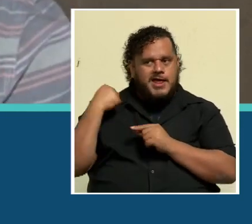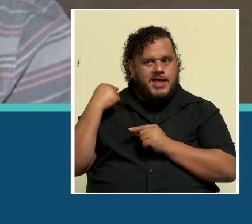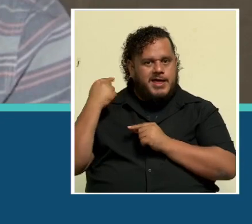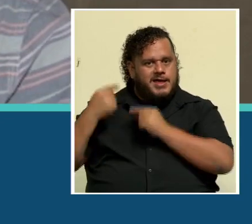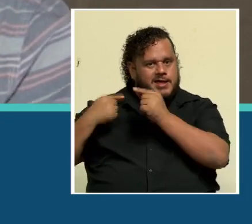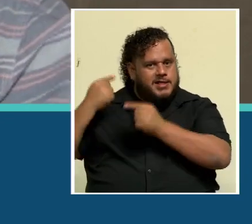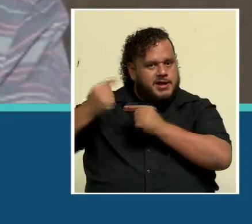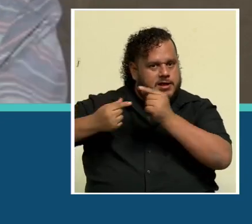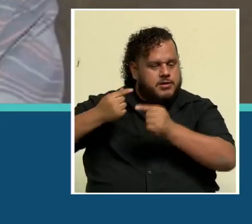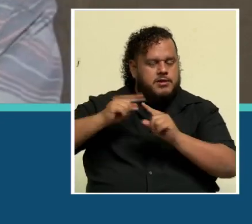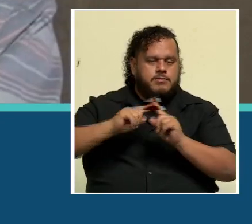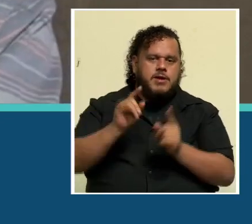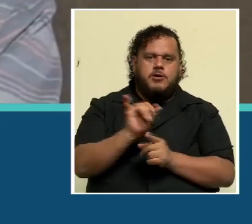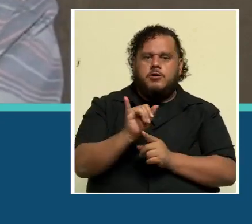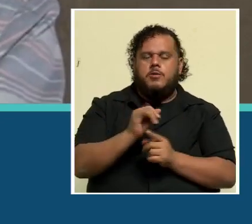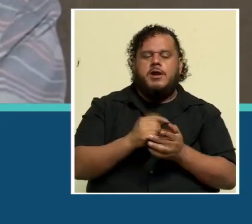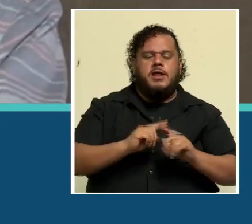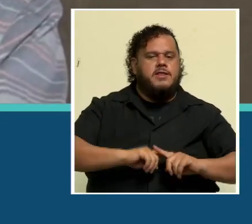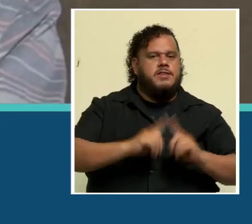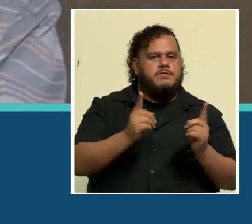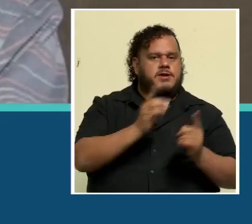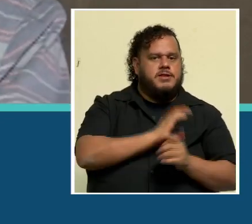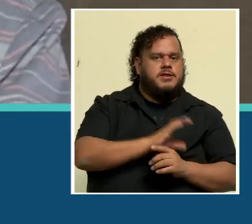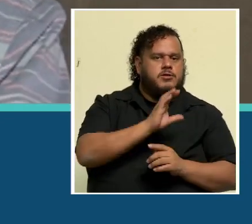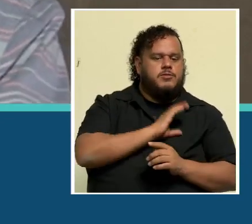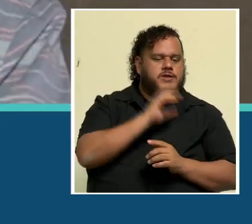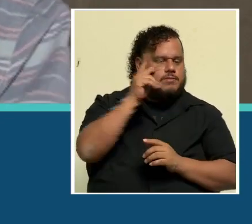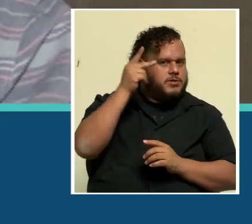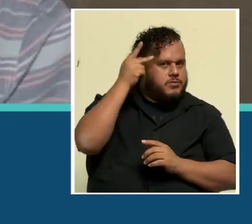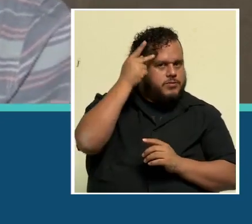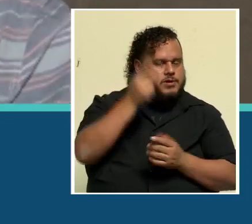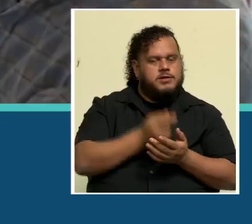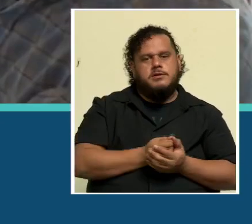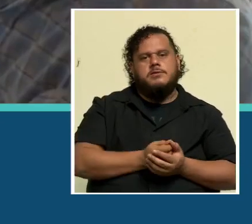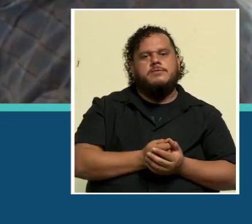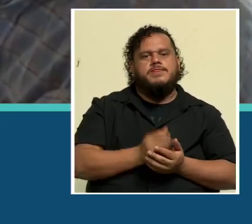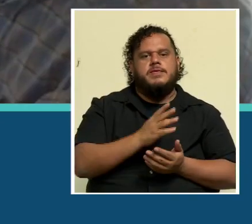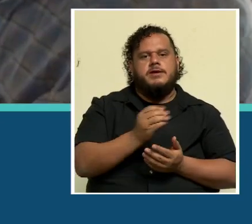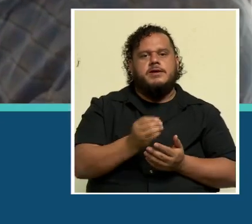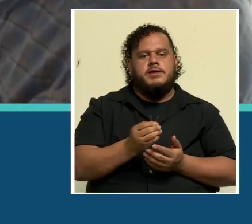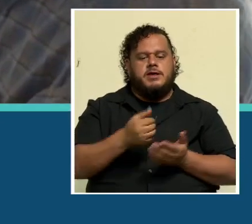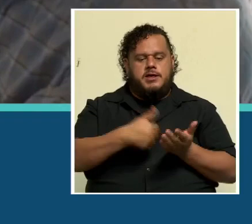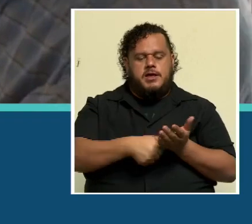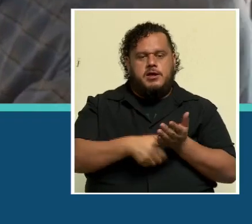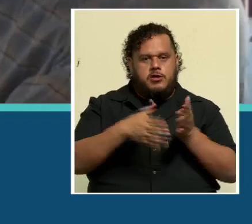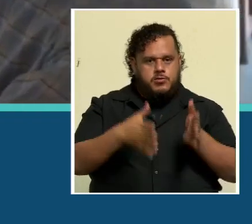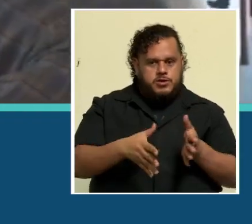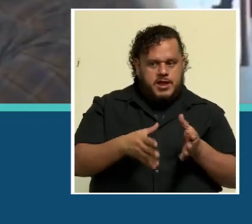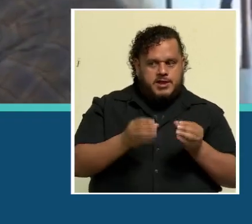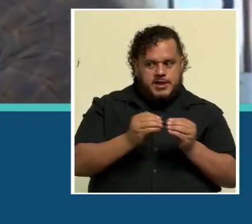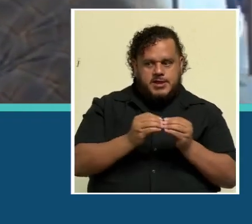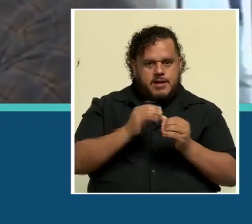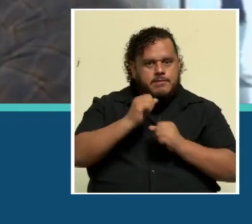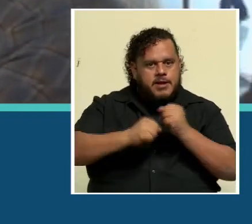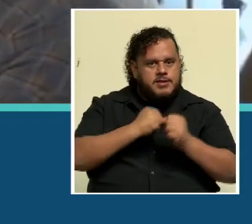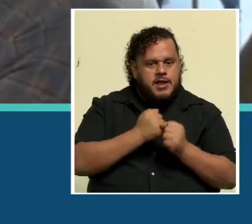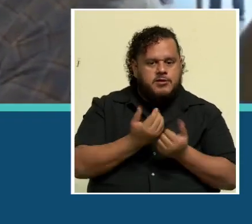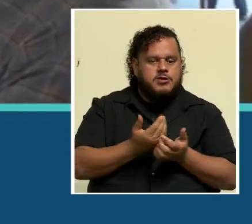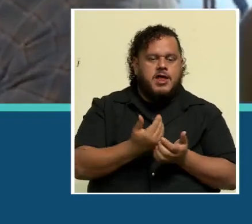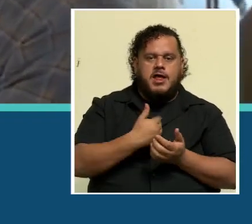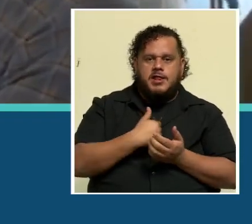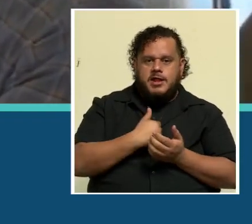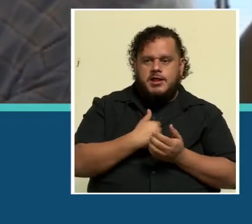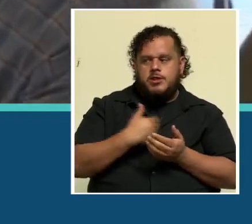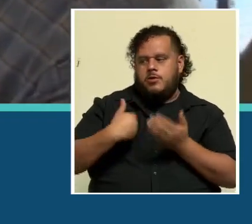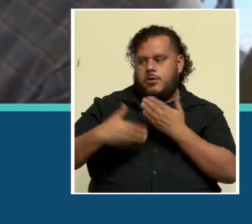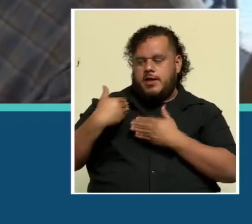generacionales, pero también diferencias de comportamiento político. Y los votantes de más edad, porque han tenido más oportunidad